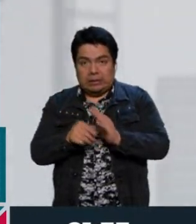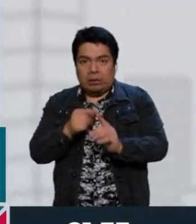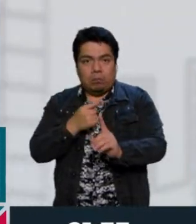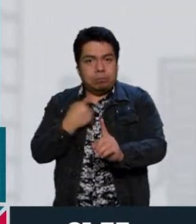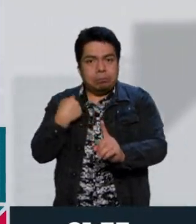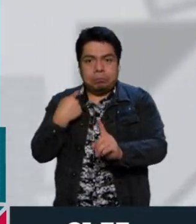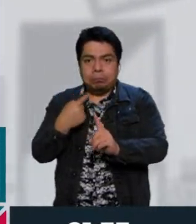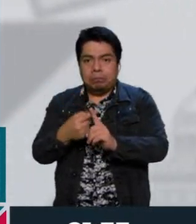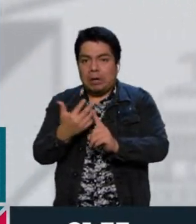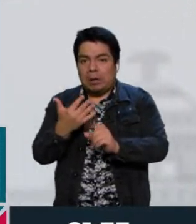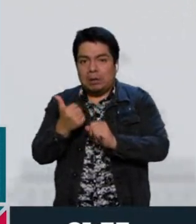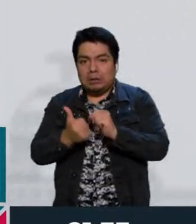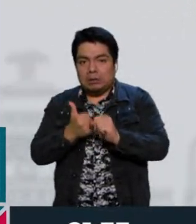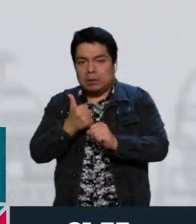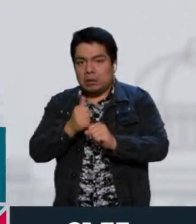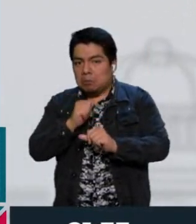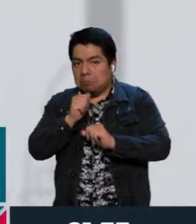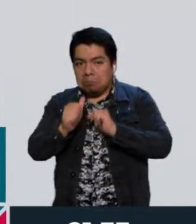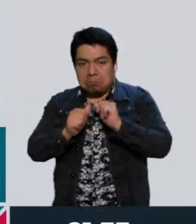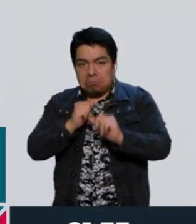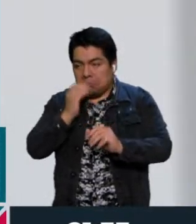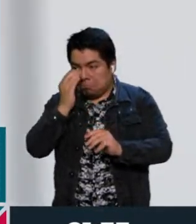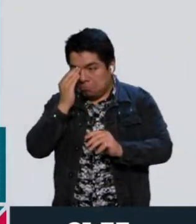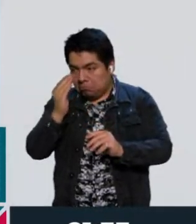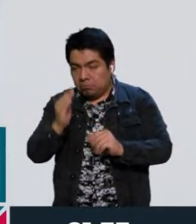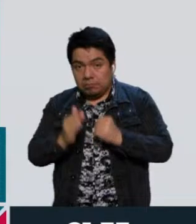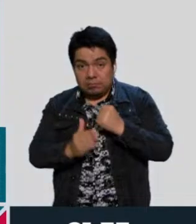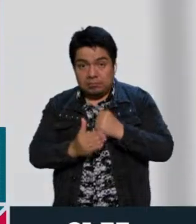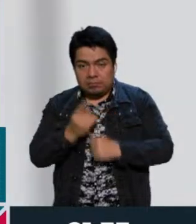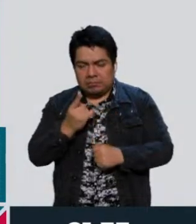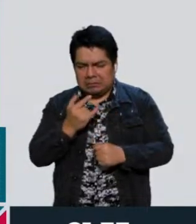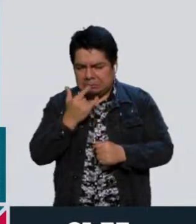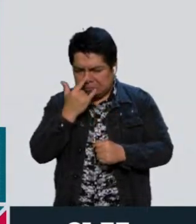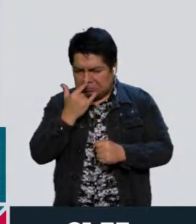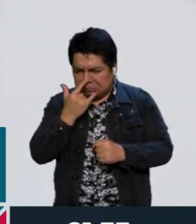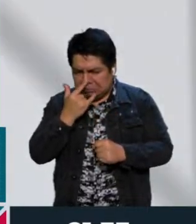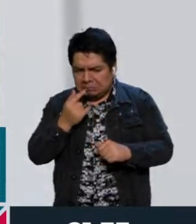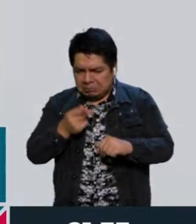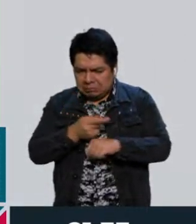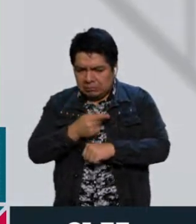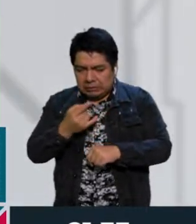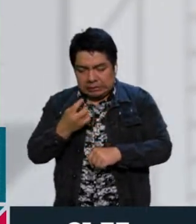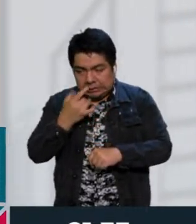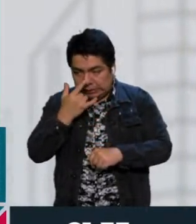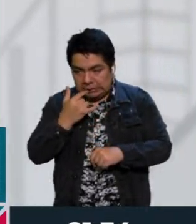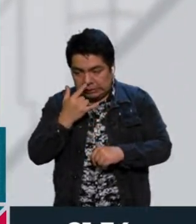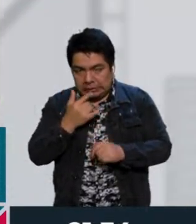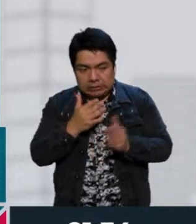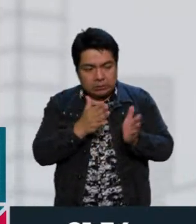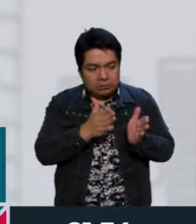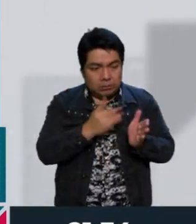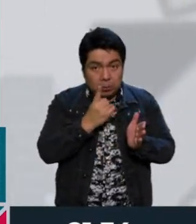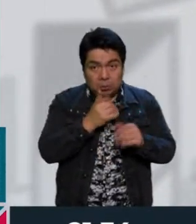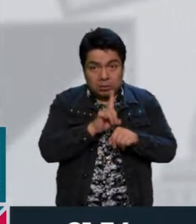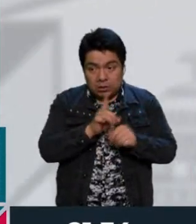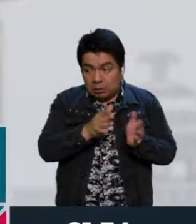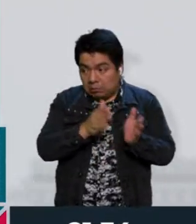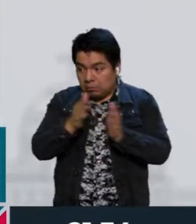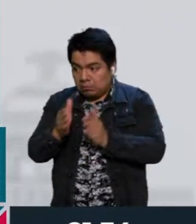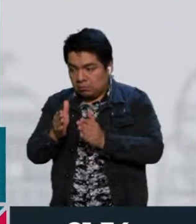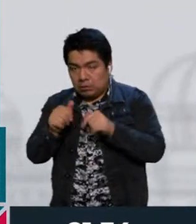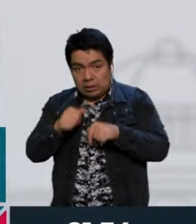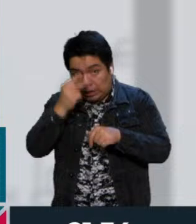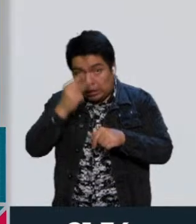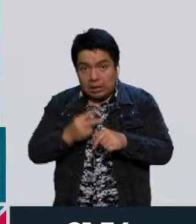años en algunos casos y por eso es un fenómeno atípico. Ahora, de la noche a la mañana para nosotros acá